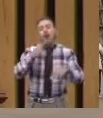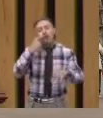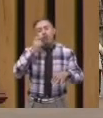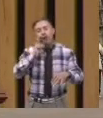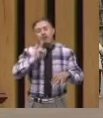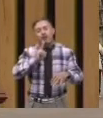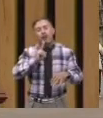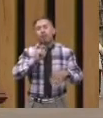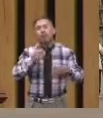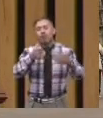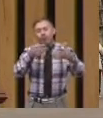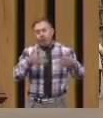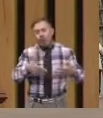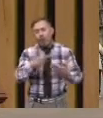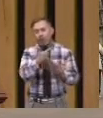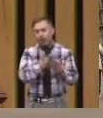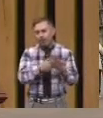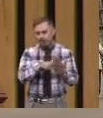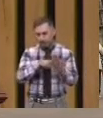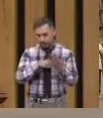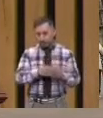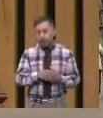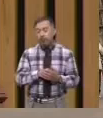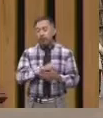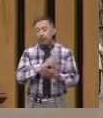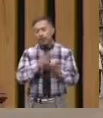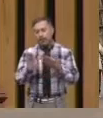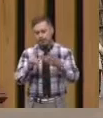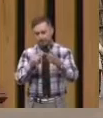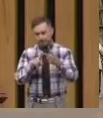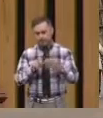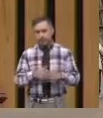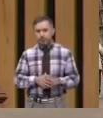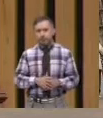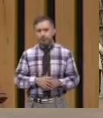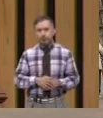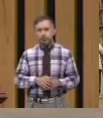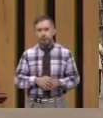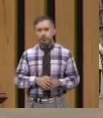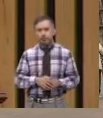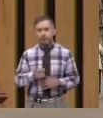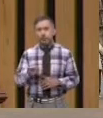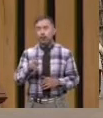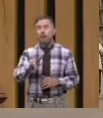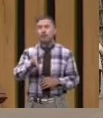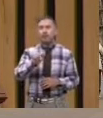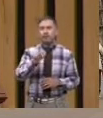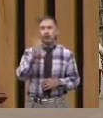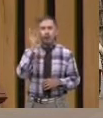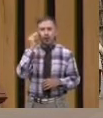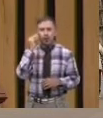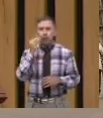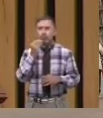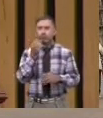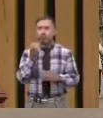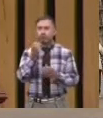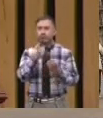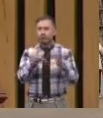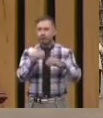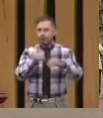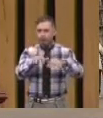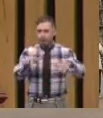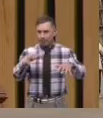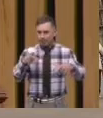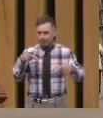bien, en segundo lugar, no comparto que la sanción consistente en la interrupción de la transmisión